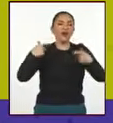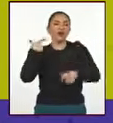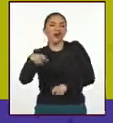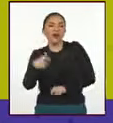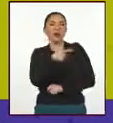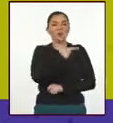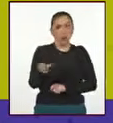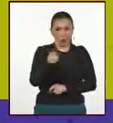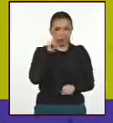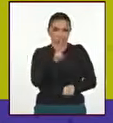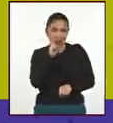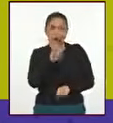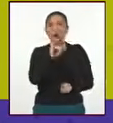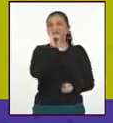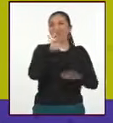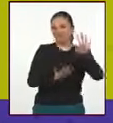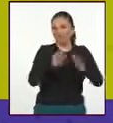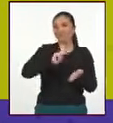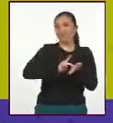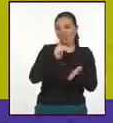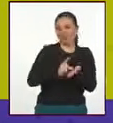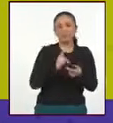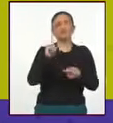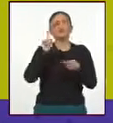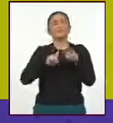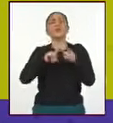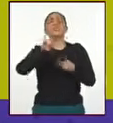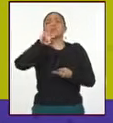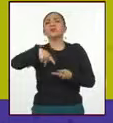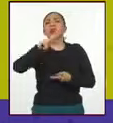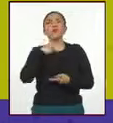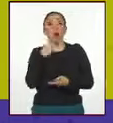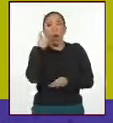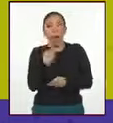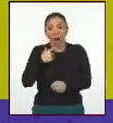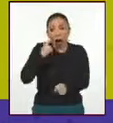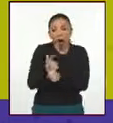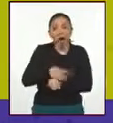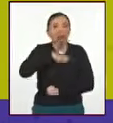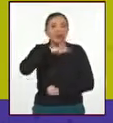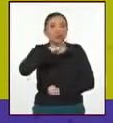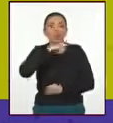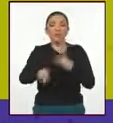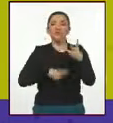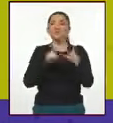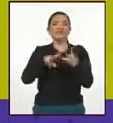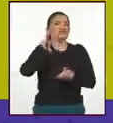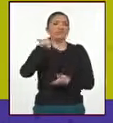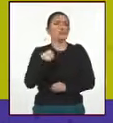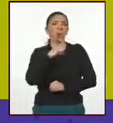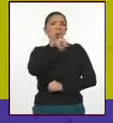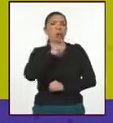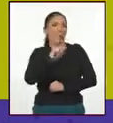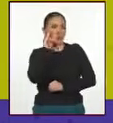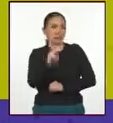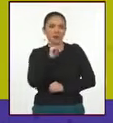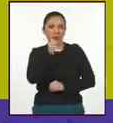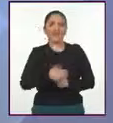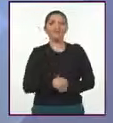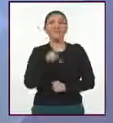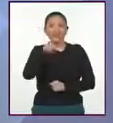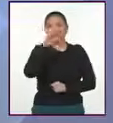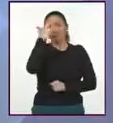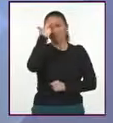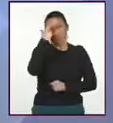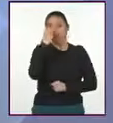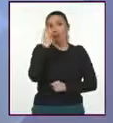varias ocasiones; B, sí, pero no me di cuenta en ese momento; C, no me ha sucedido. Les recuerdo